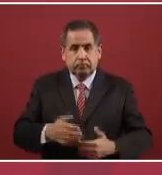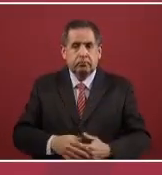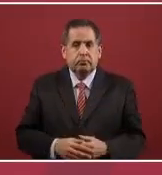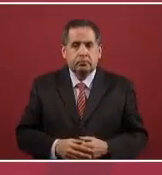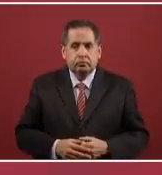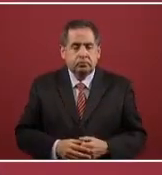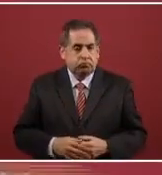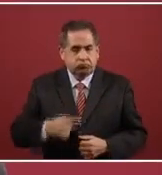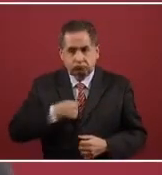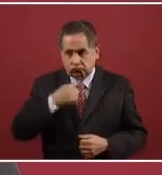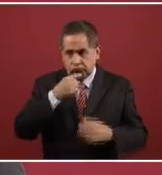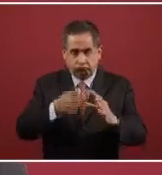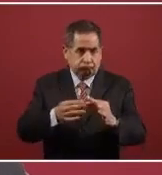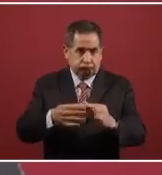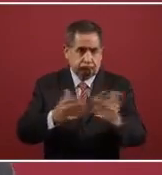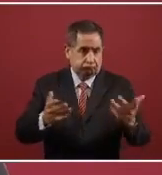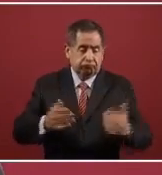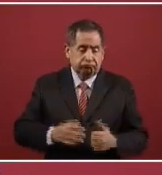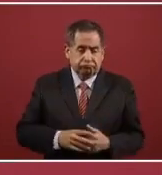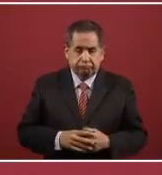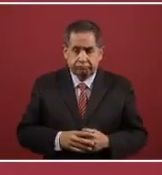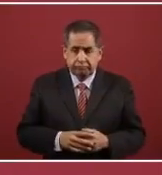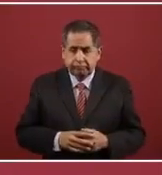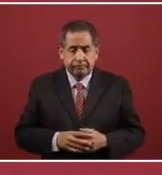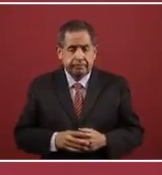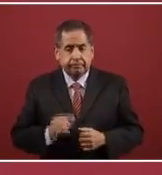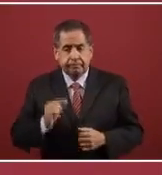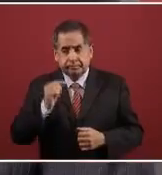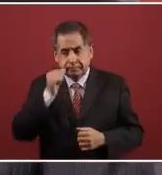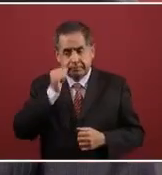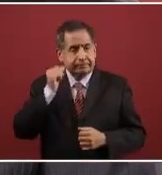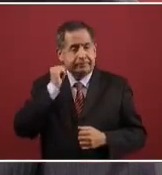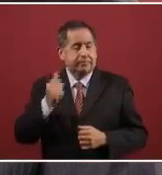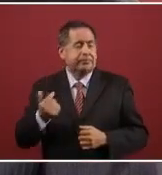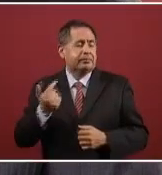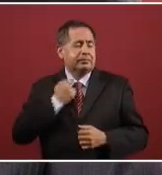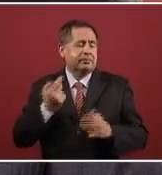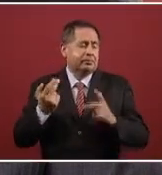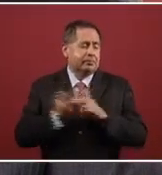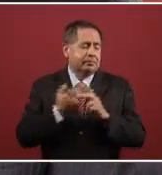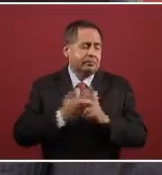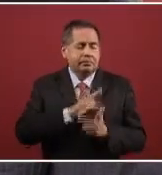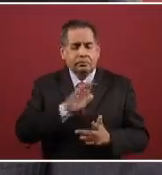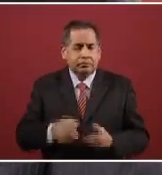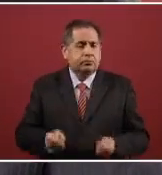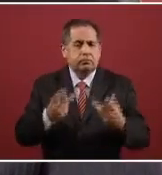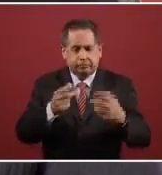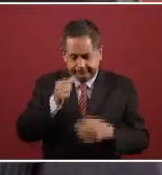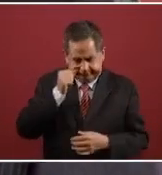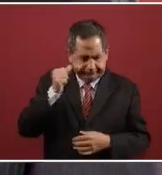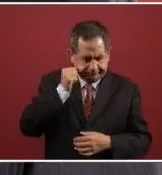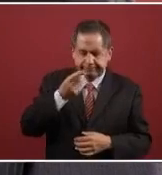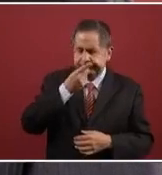Les puedo decir cuántos homicidios hubieron el día de ayer, precisamente por eso,